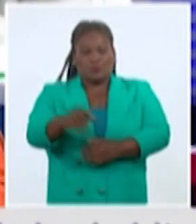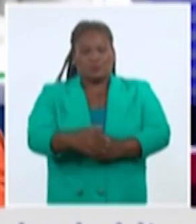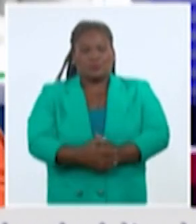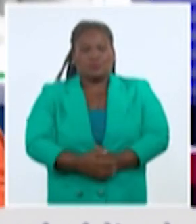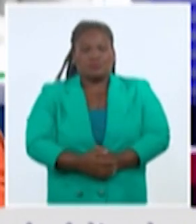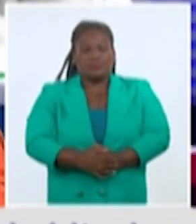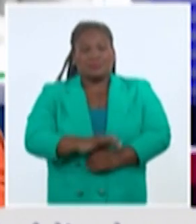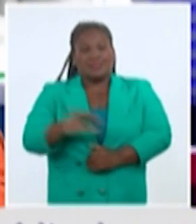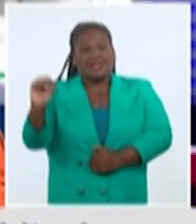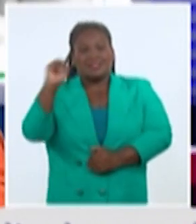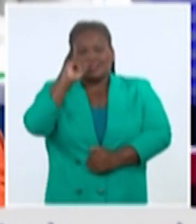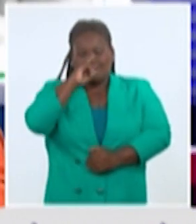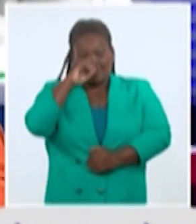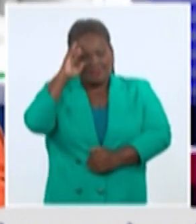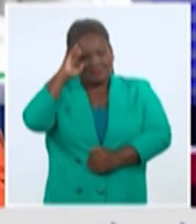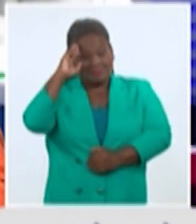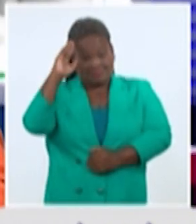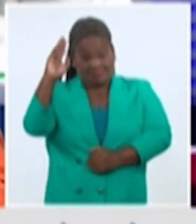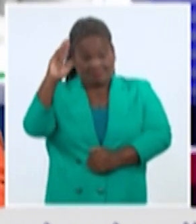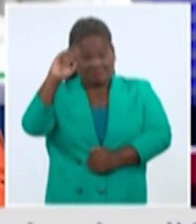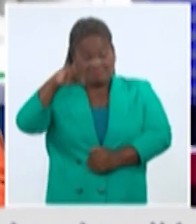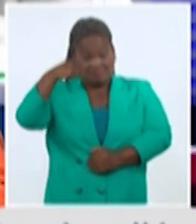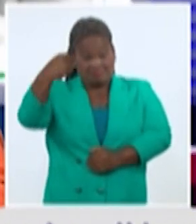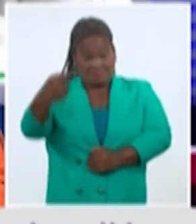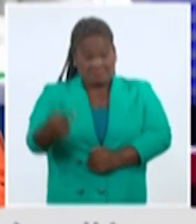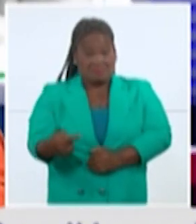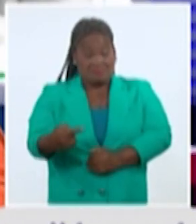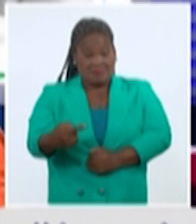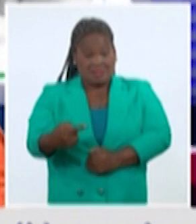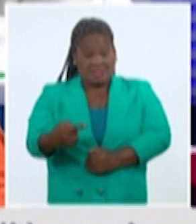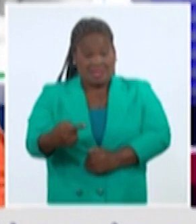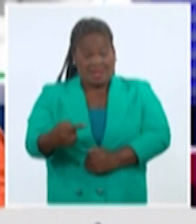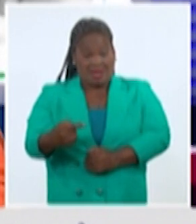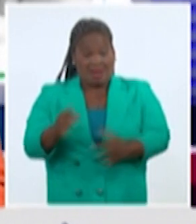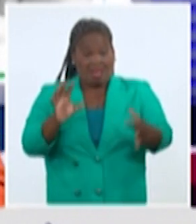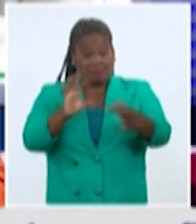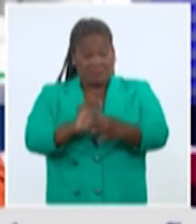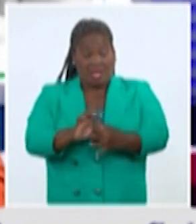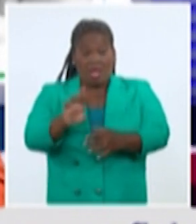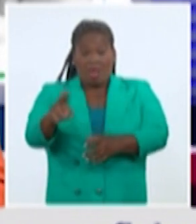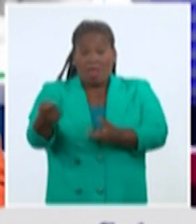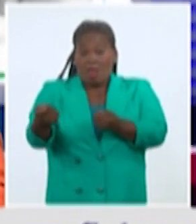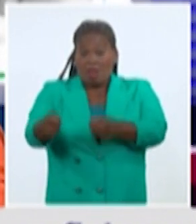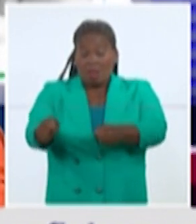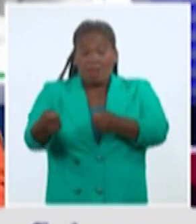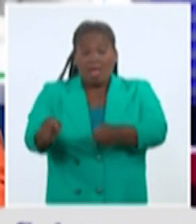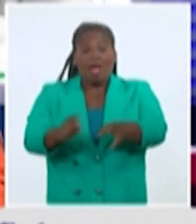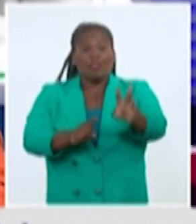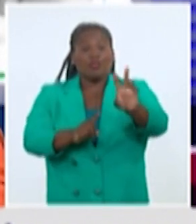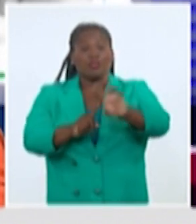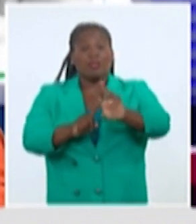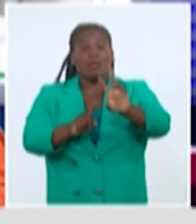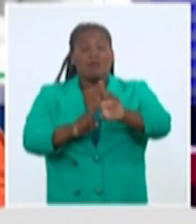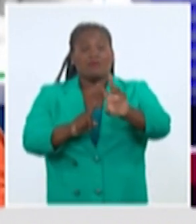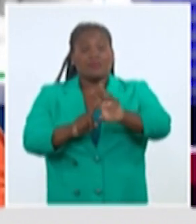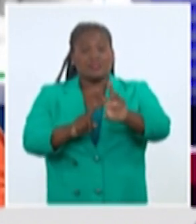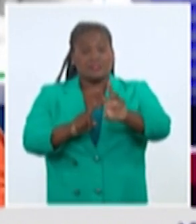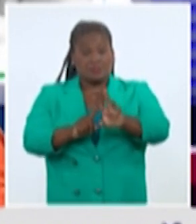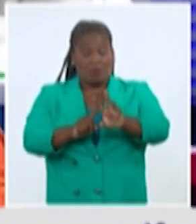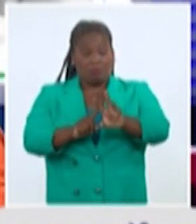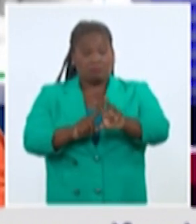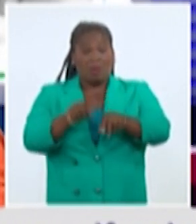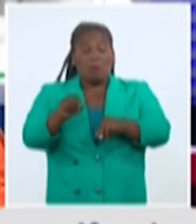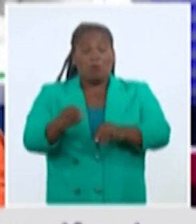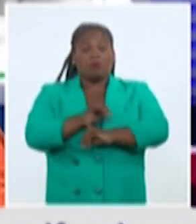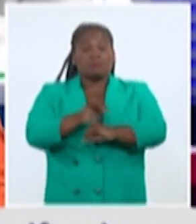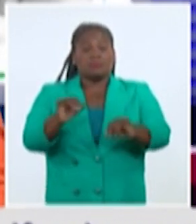ponemos punto final. Recordamos que mañana estaremos enlazados, la radio y la televisión cubanas, porque se transmitirá a